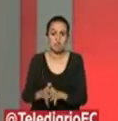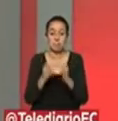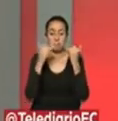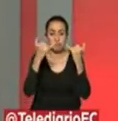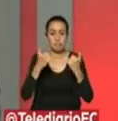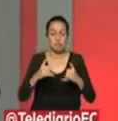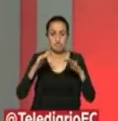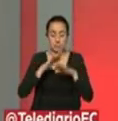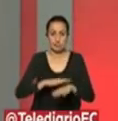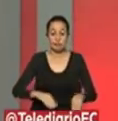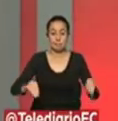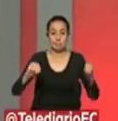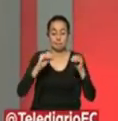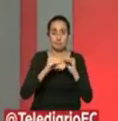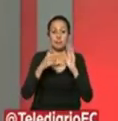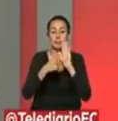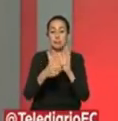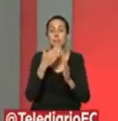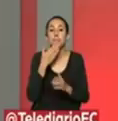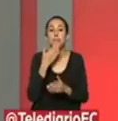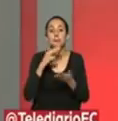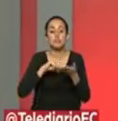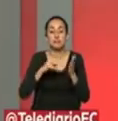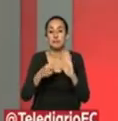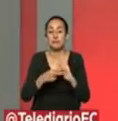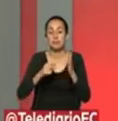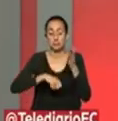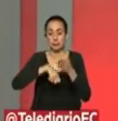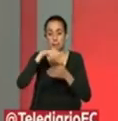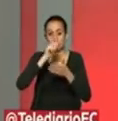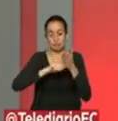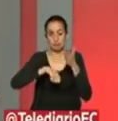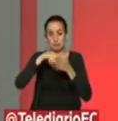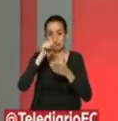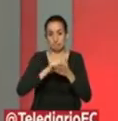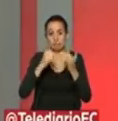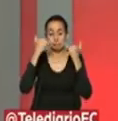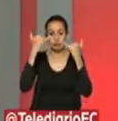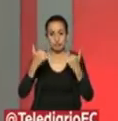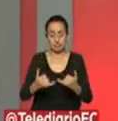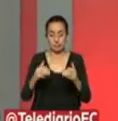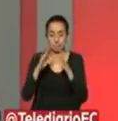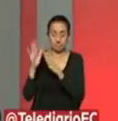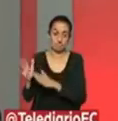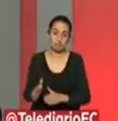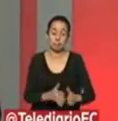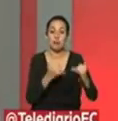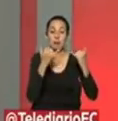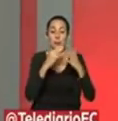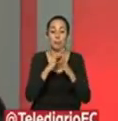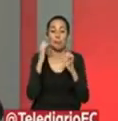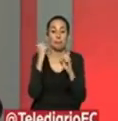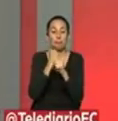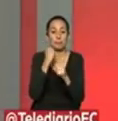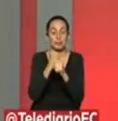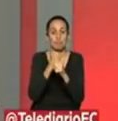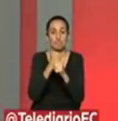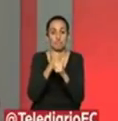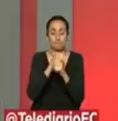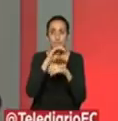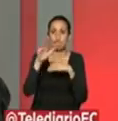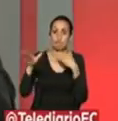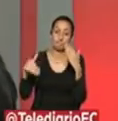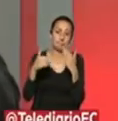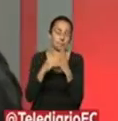hacer una reforma que implique, por ejemplo, la contratación por horas. ¿Por qué no? Para que los jóvenes que se incorporan al mercado laboral todos los años